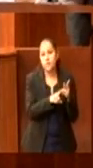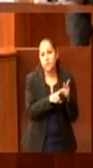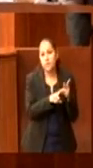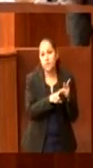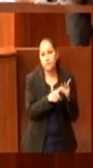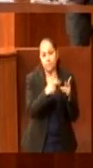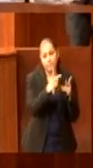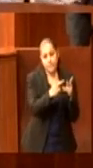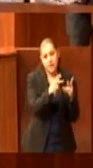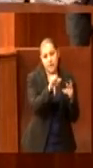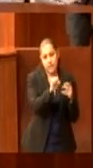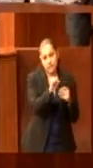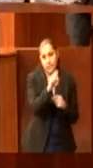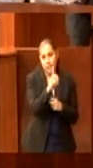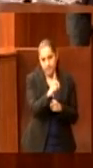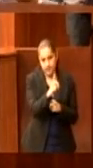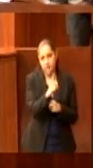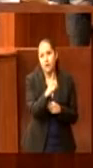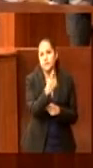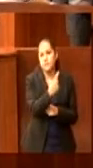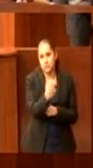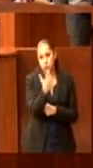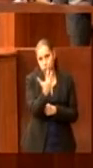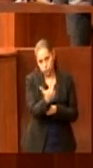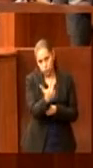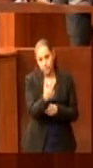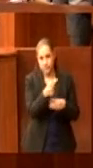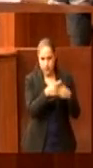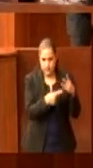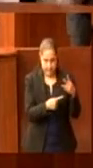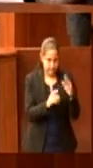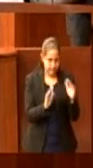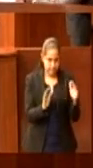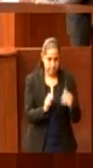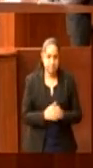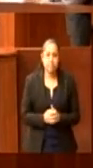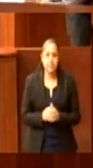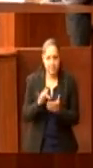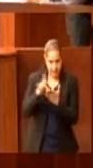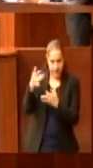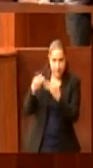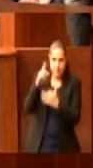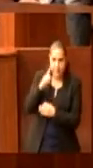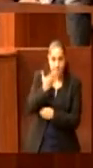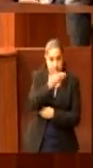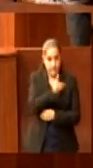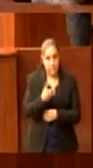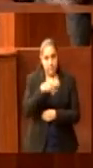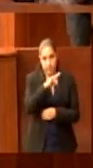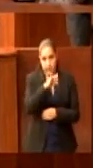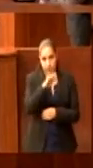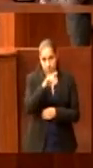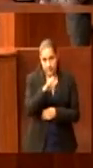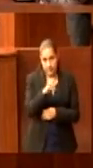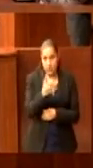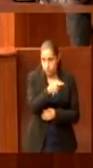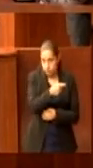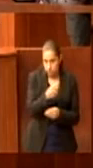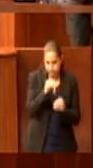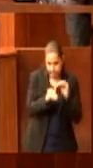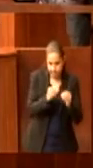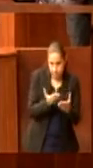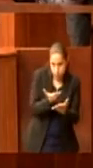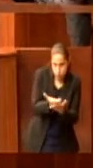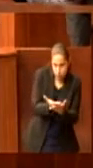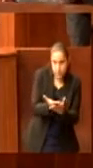y ps de 108 gracias magistrado gracias presidente agrave la vía fuerte por ello ponente el osasuna le ex son mi